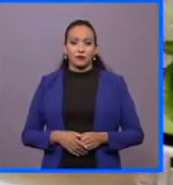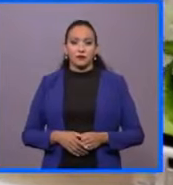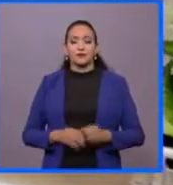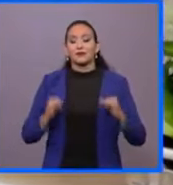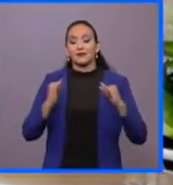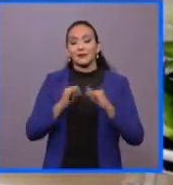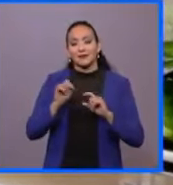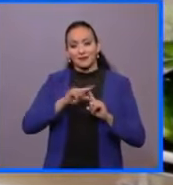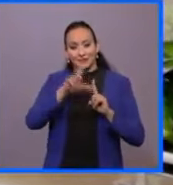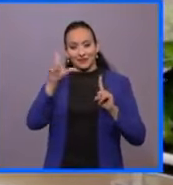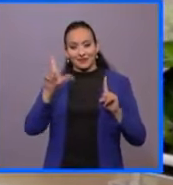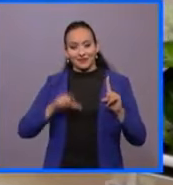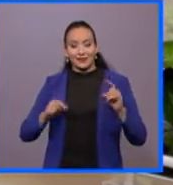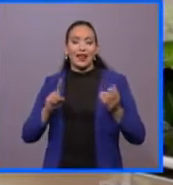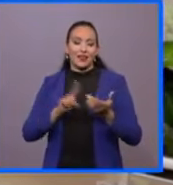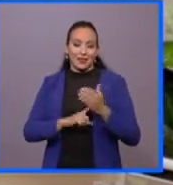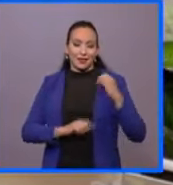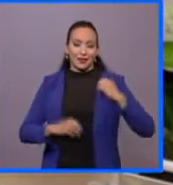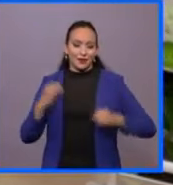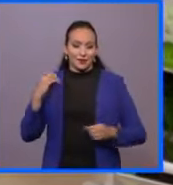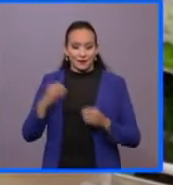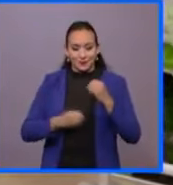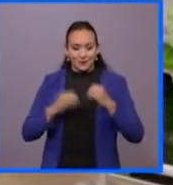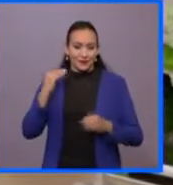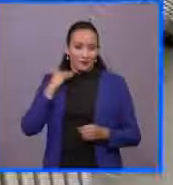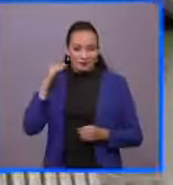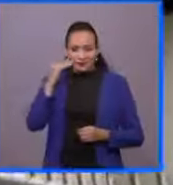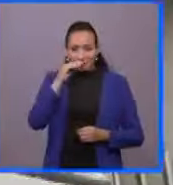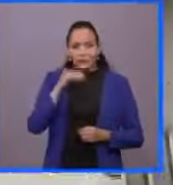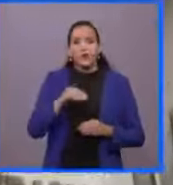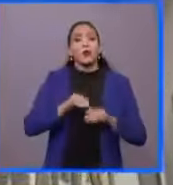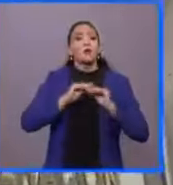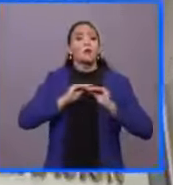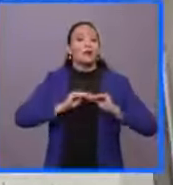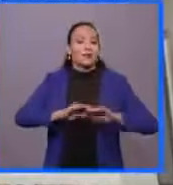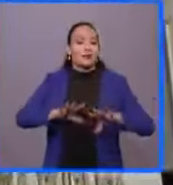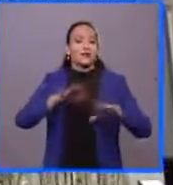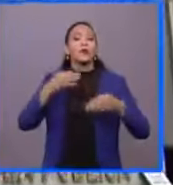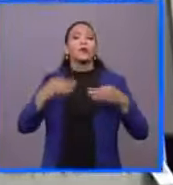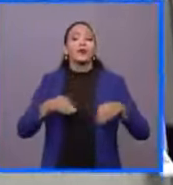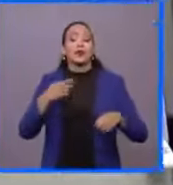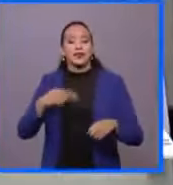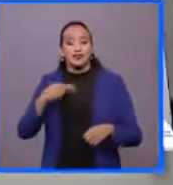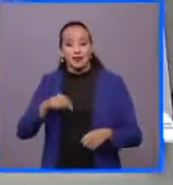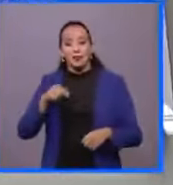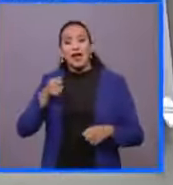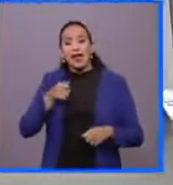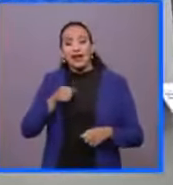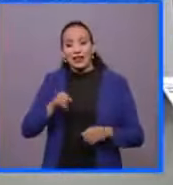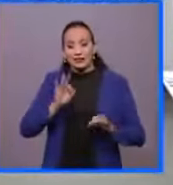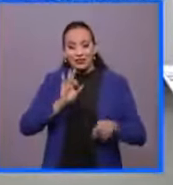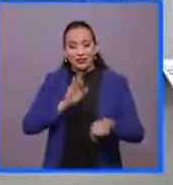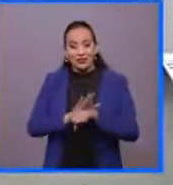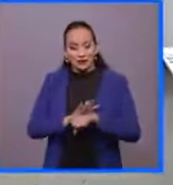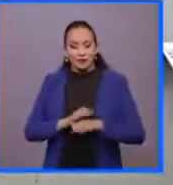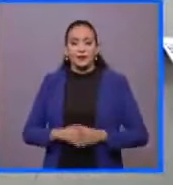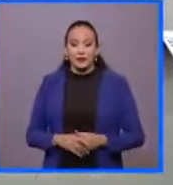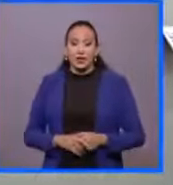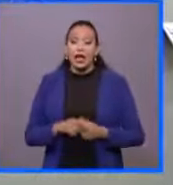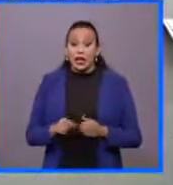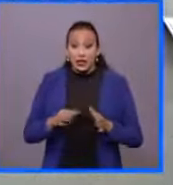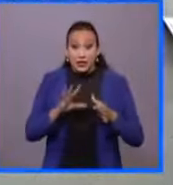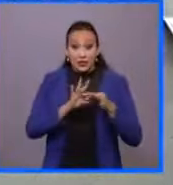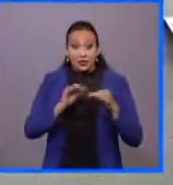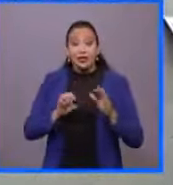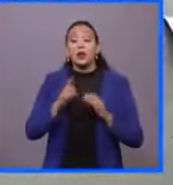El Instituto Federal de la Defensoría Pública lanzó la nueva edición de su boletín Así Defendemos, en el que destaca el amparo que logró